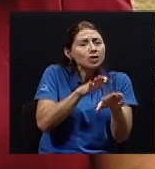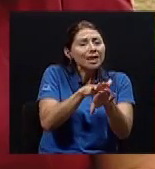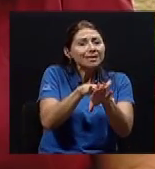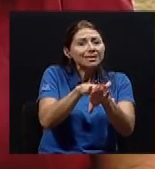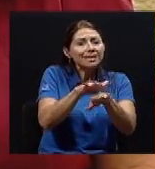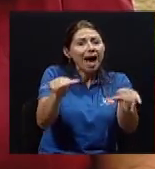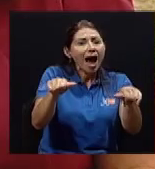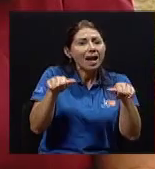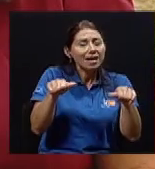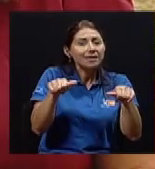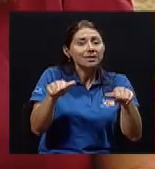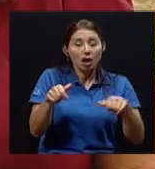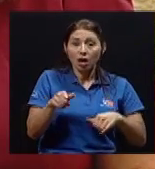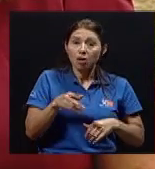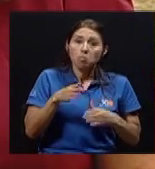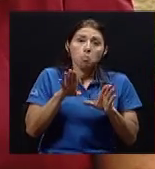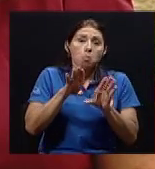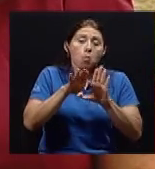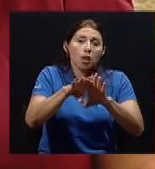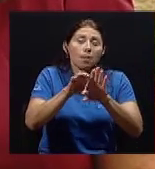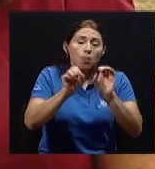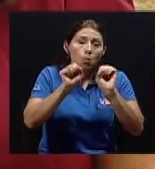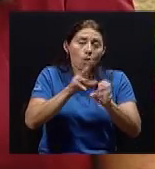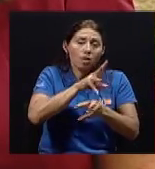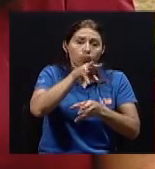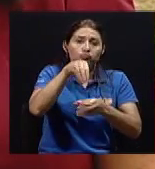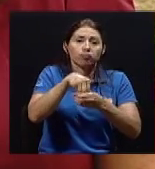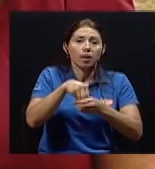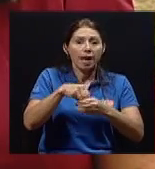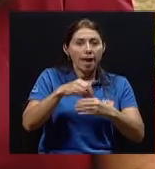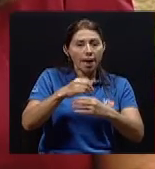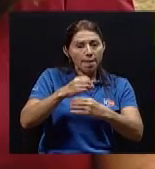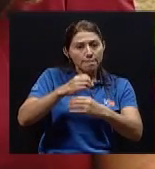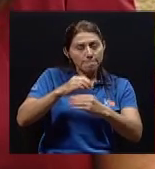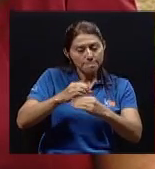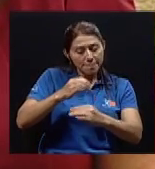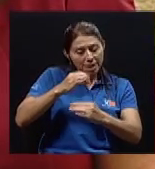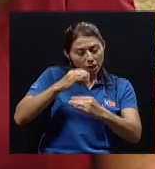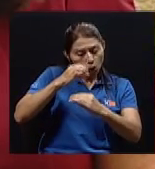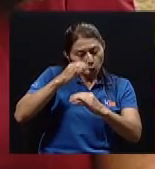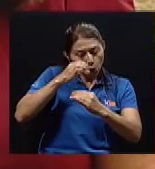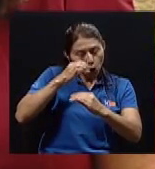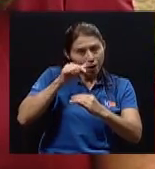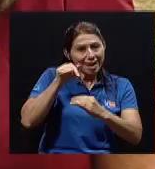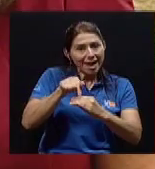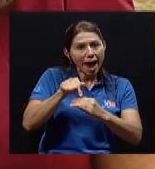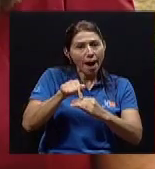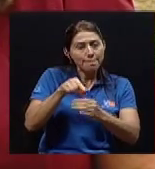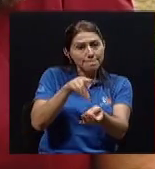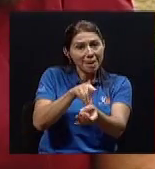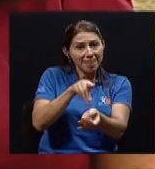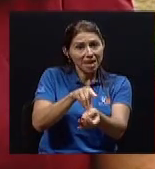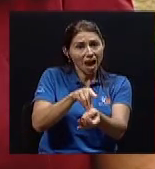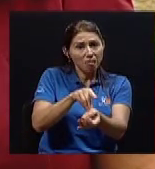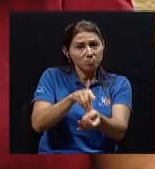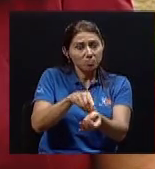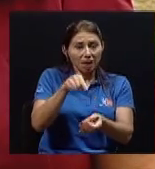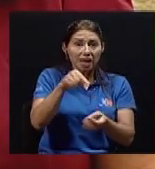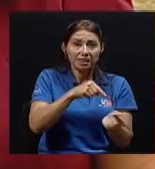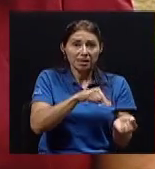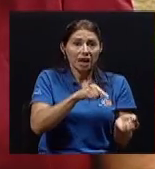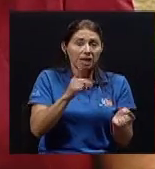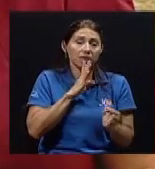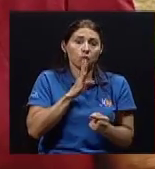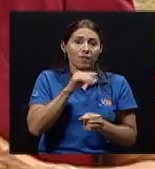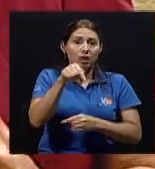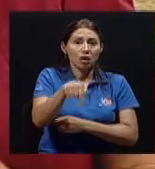microbiología, uno podría pensar en lo que sería la microbiología médica, que es lo que hoy nos trae aquí, ¿verdad? Sí. Que es